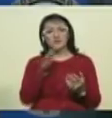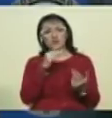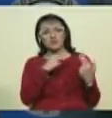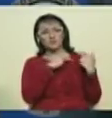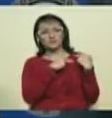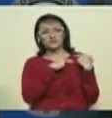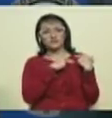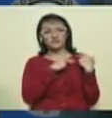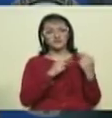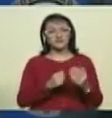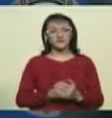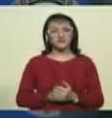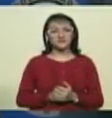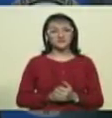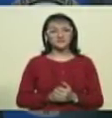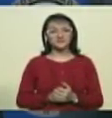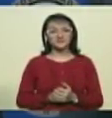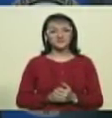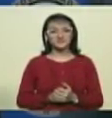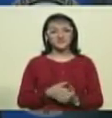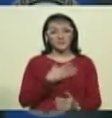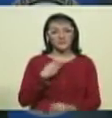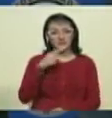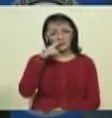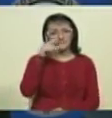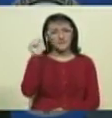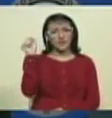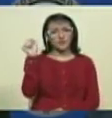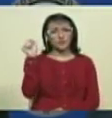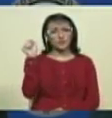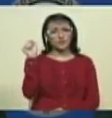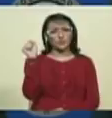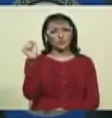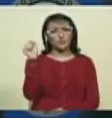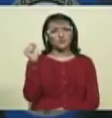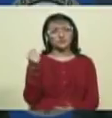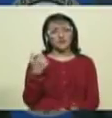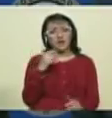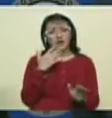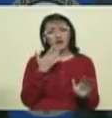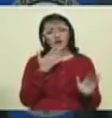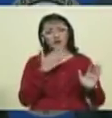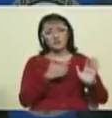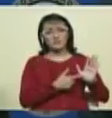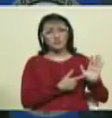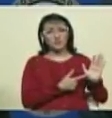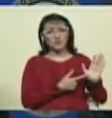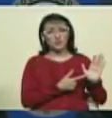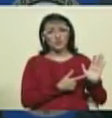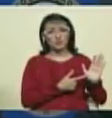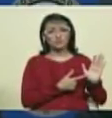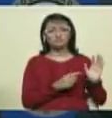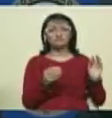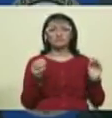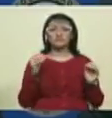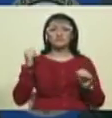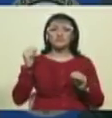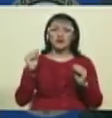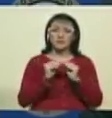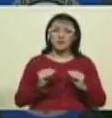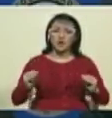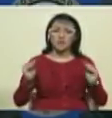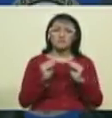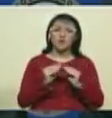responsabilidad. Y el presidente Nicolás Maduro, a pesar de que ya tenemos ese ejemplo, a muchos de ellos que fueron reincidentes, les está